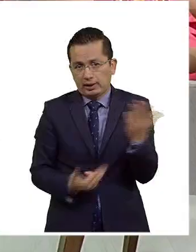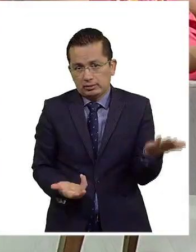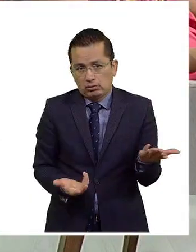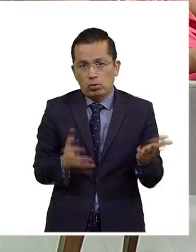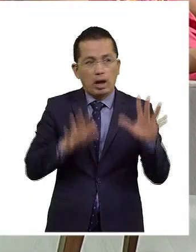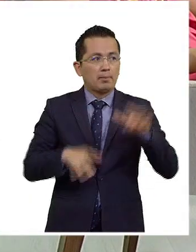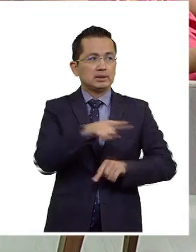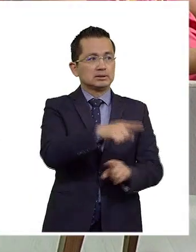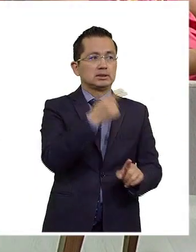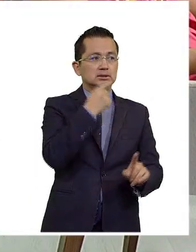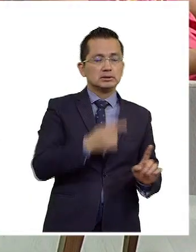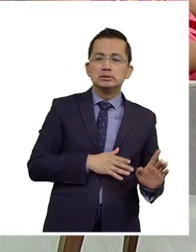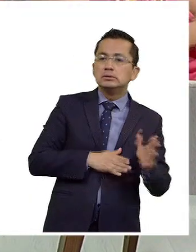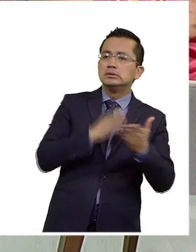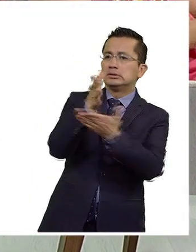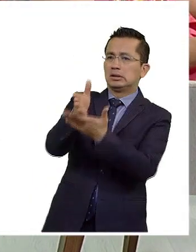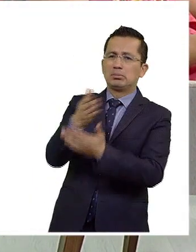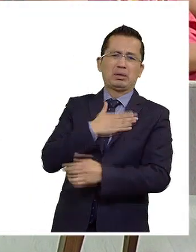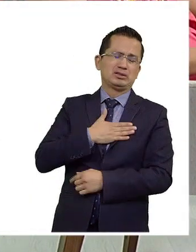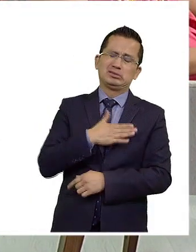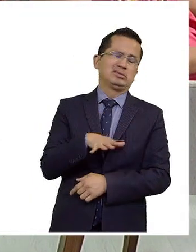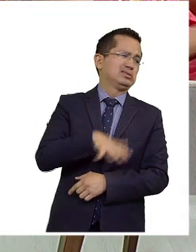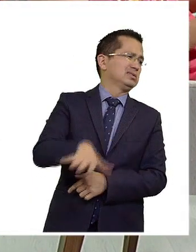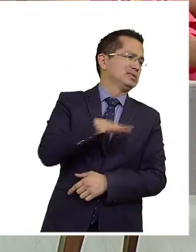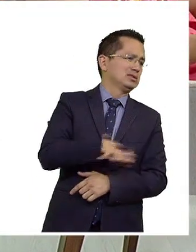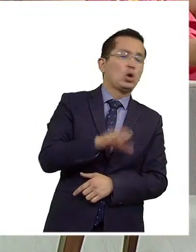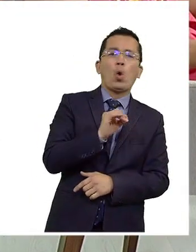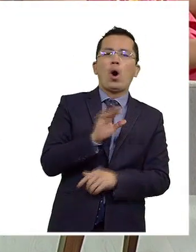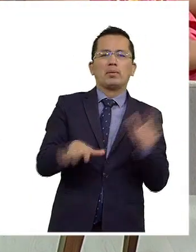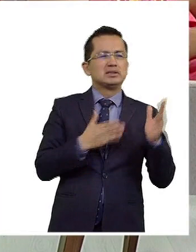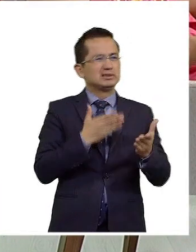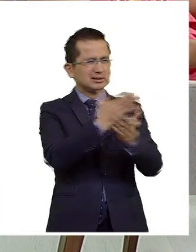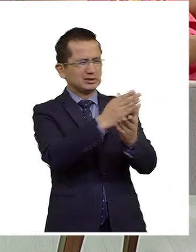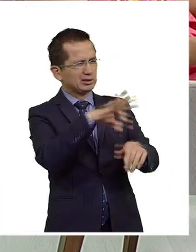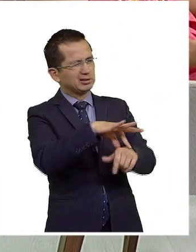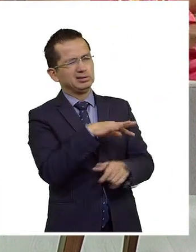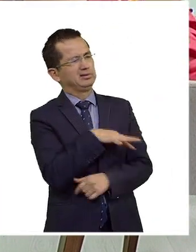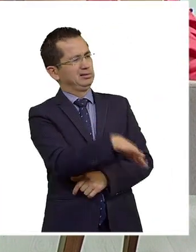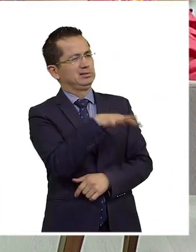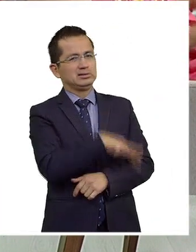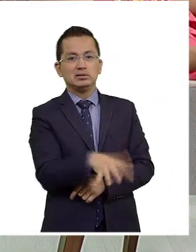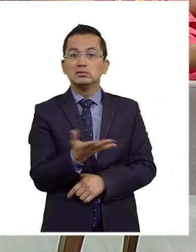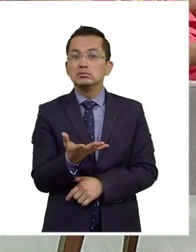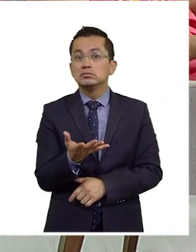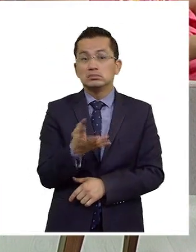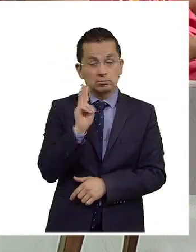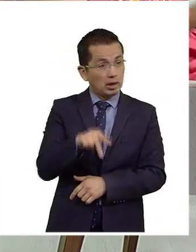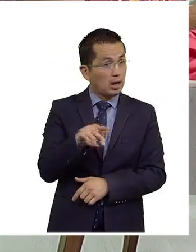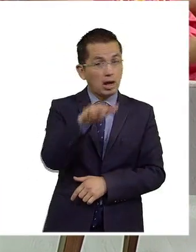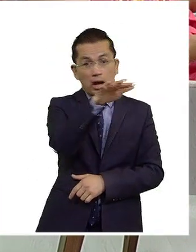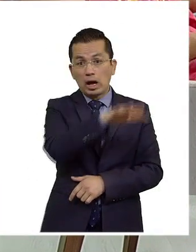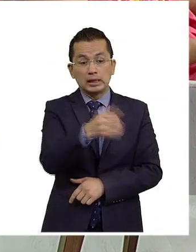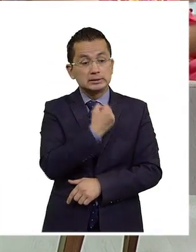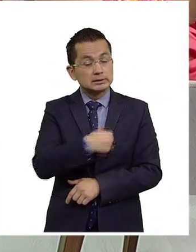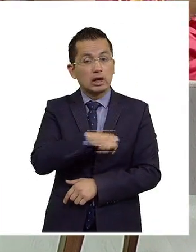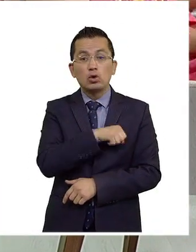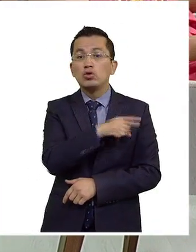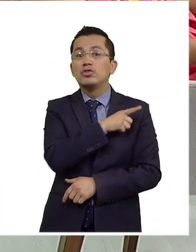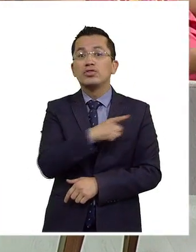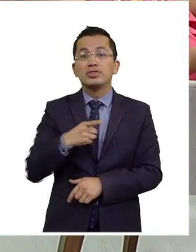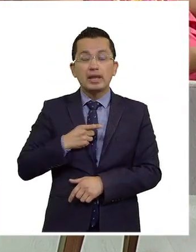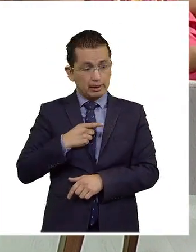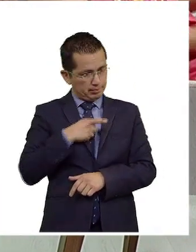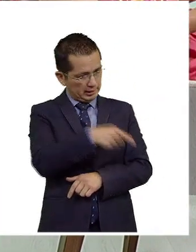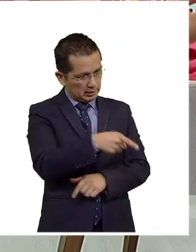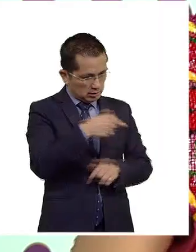es que no quieran acudir a atender su salud. Y el sistema de salud tendría que conservar a estas personas